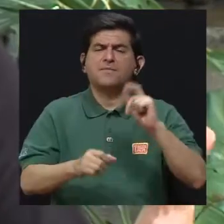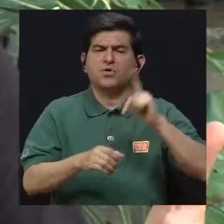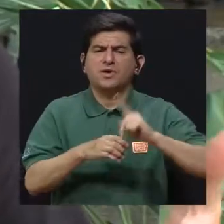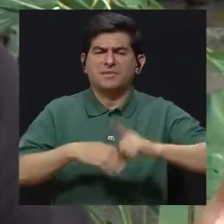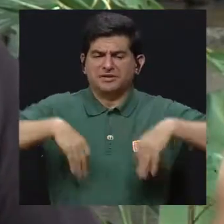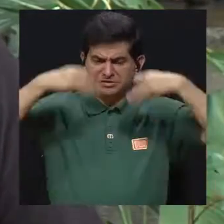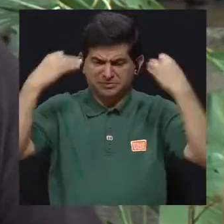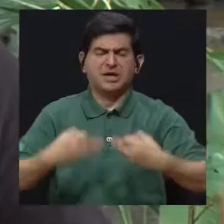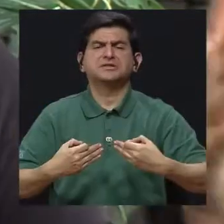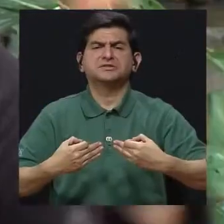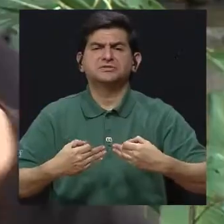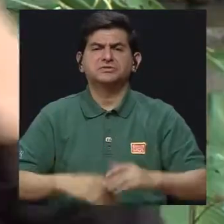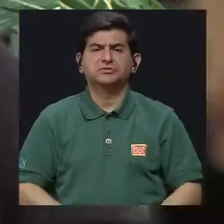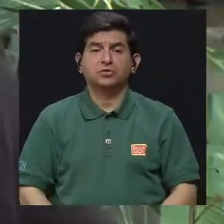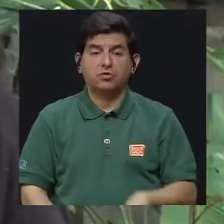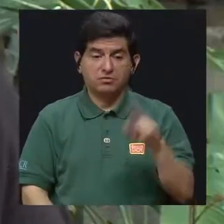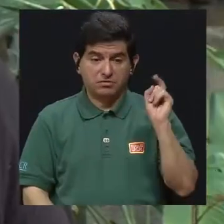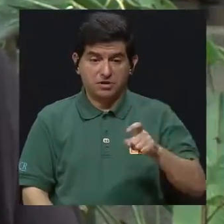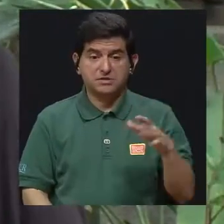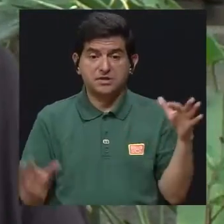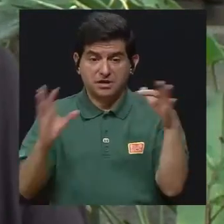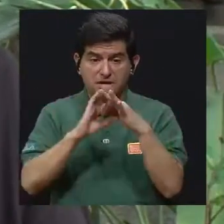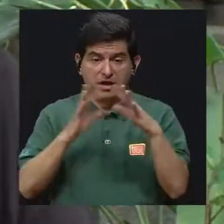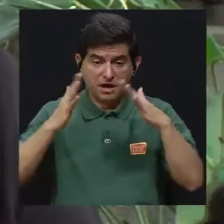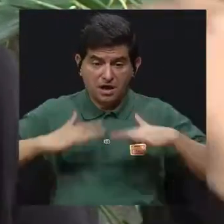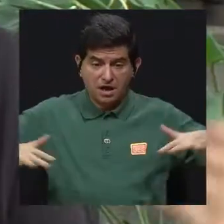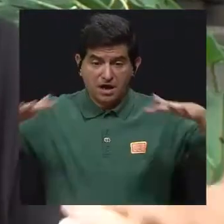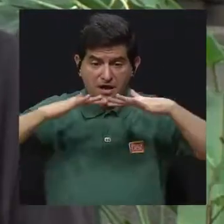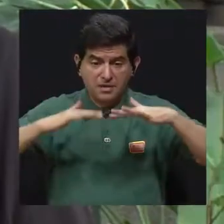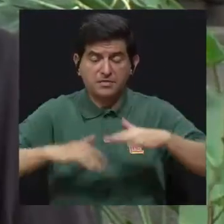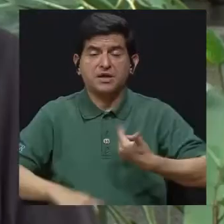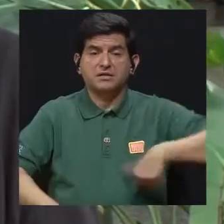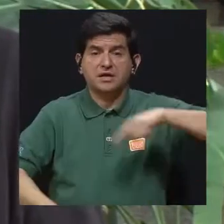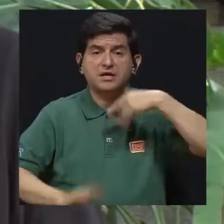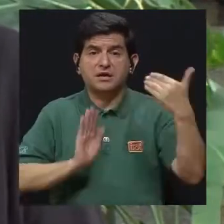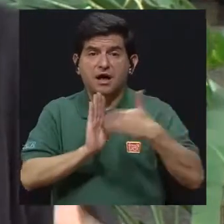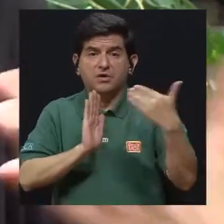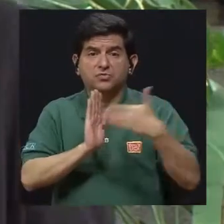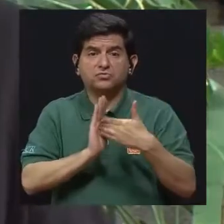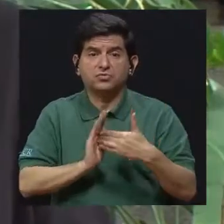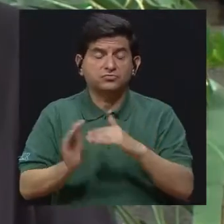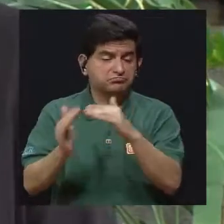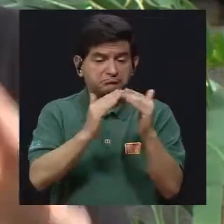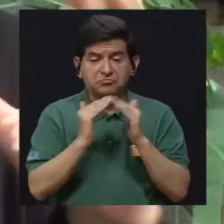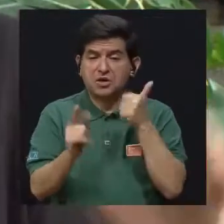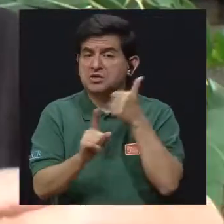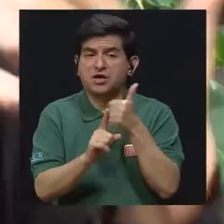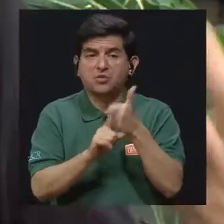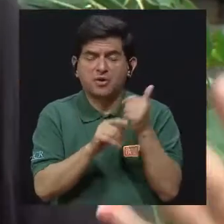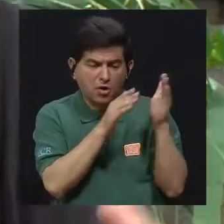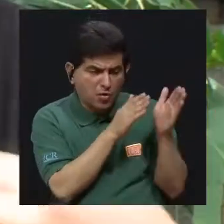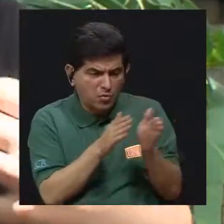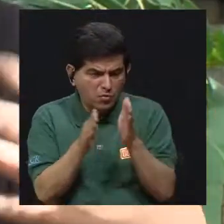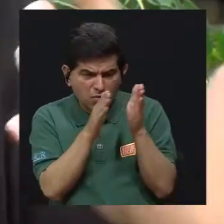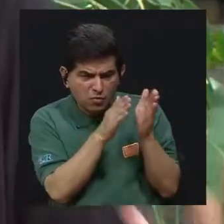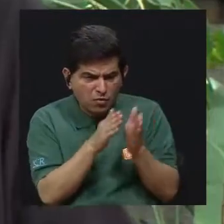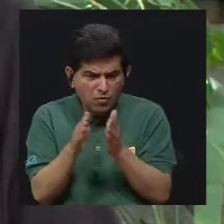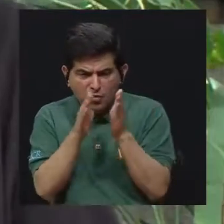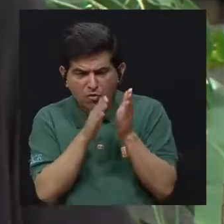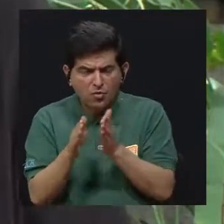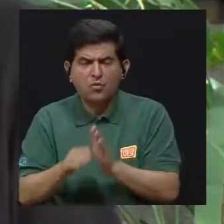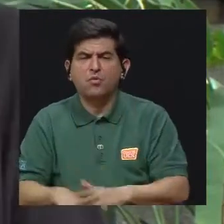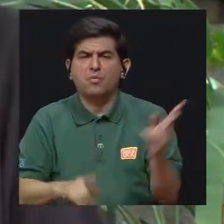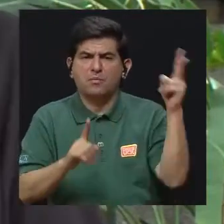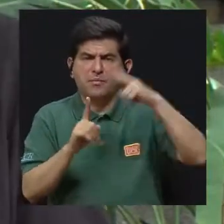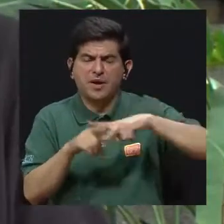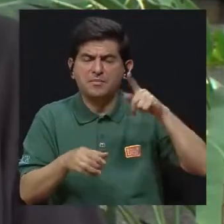parte de las decisiones que tienen que ver con el ambiente y que nos están afectando, pues las comunidades se organizan y se toman